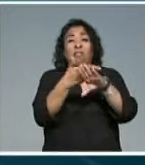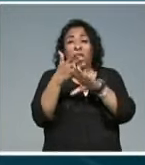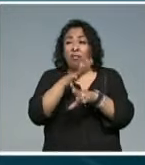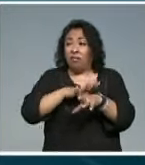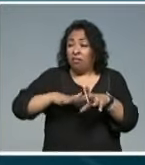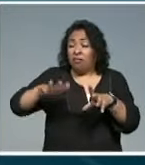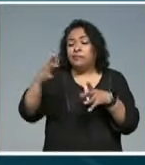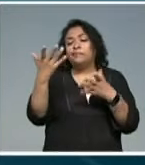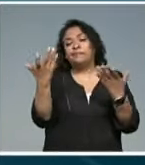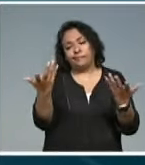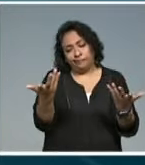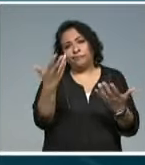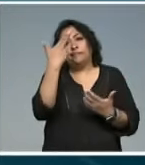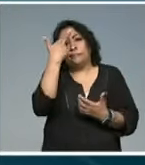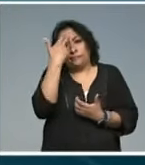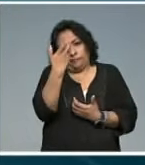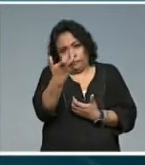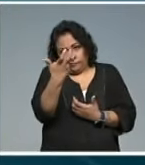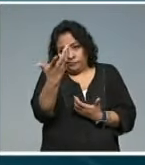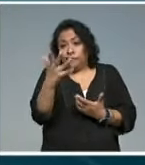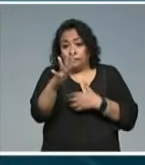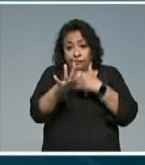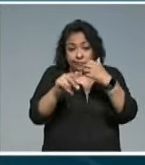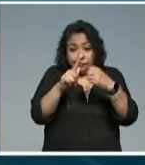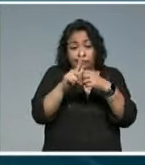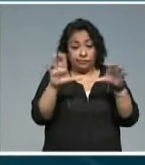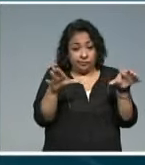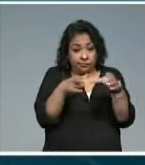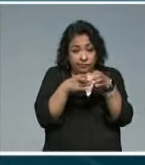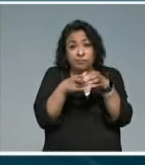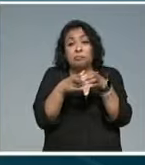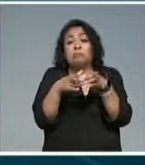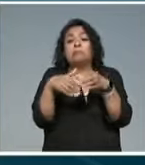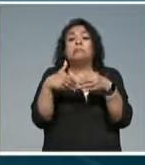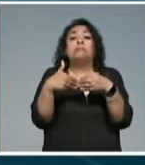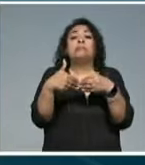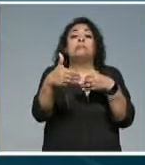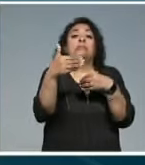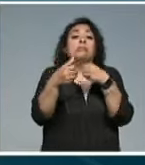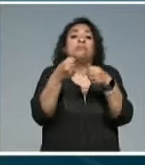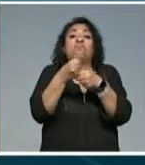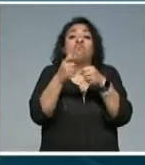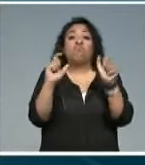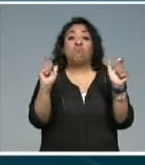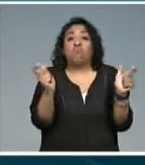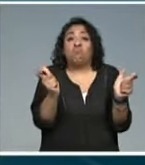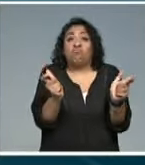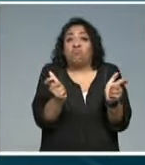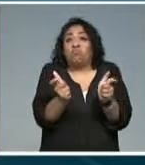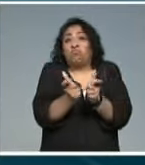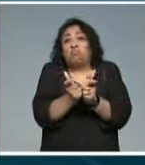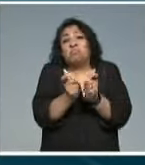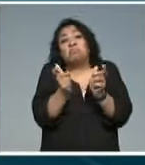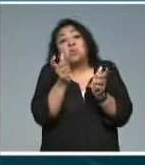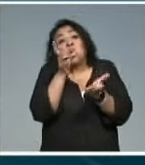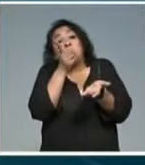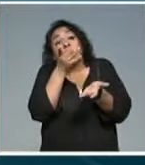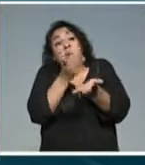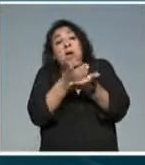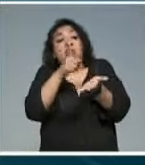cuales viven ha provocado que estas especies en unos cuantos años solamente sean o piezas de